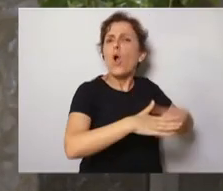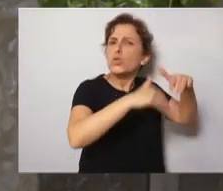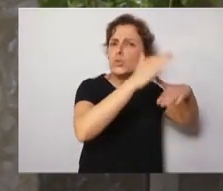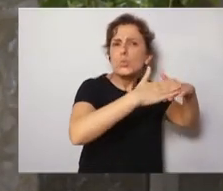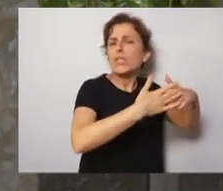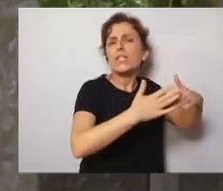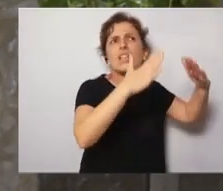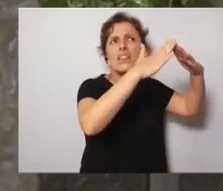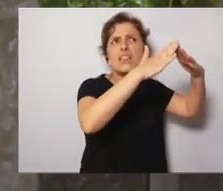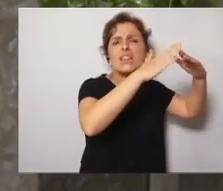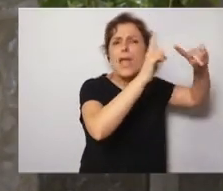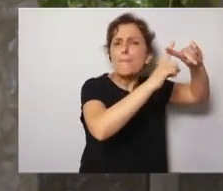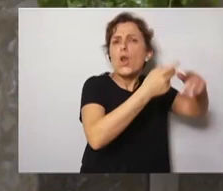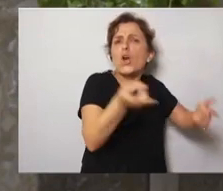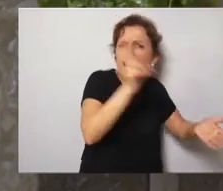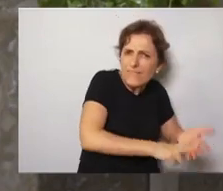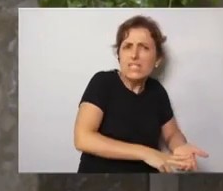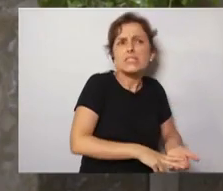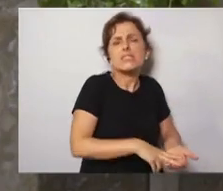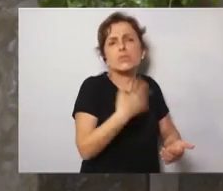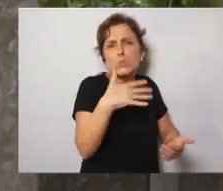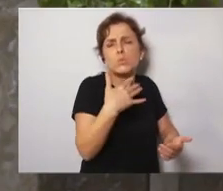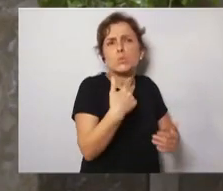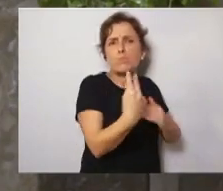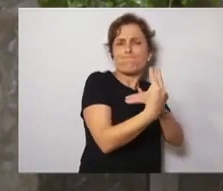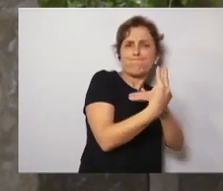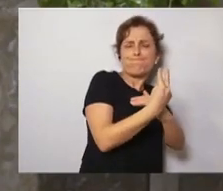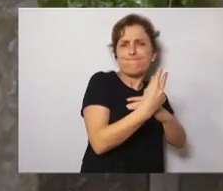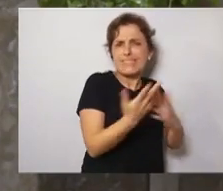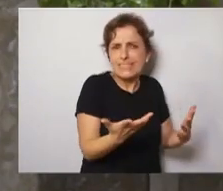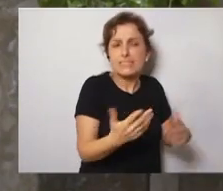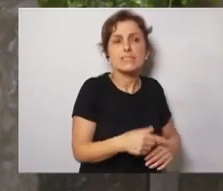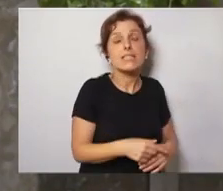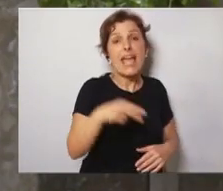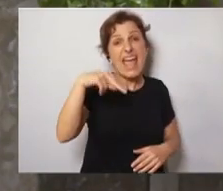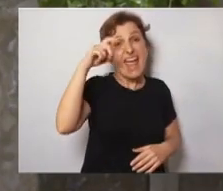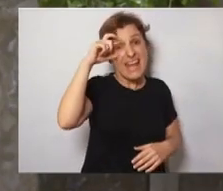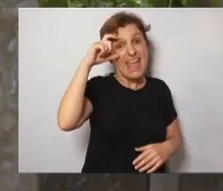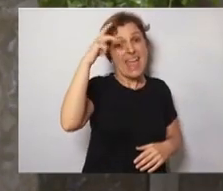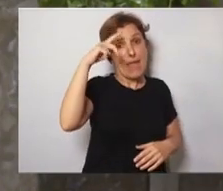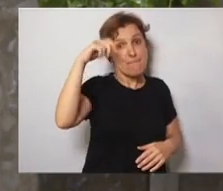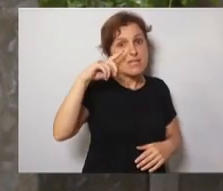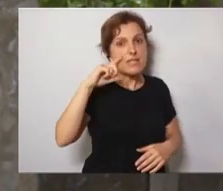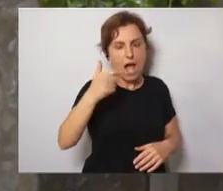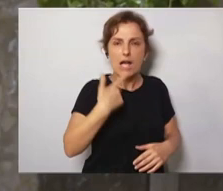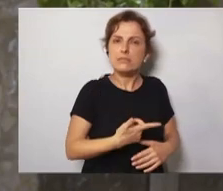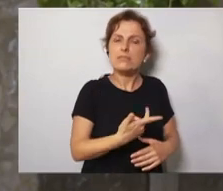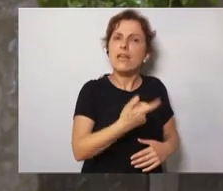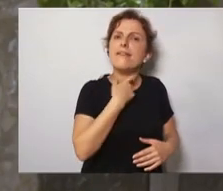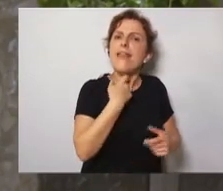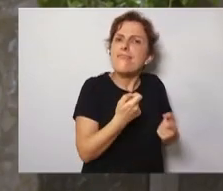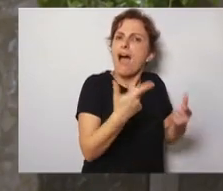ataques de los vecinos y entonces temía los alienta de qué manera nos alienta les